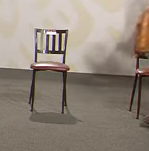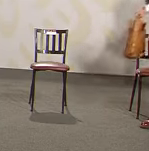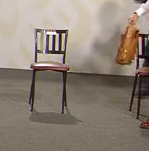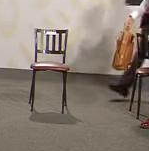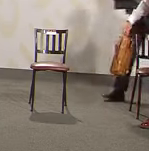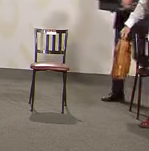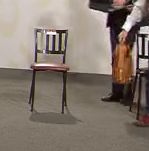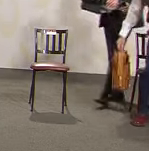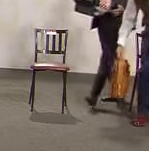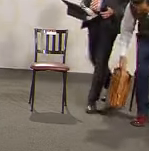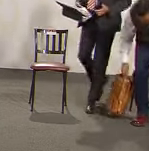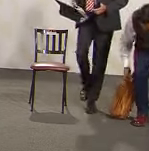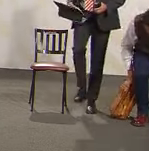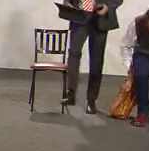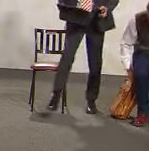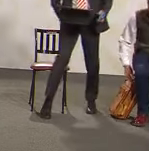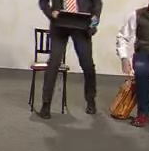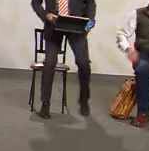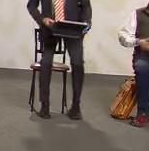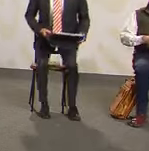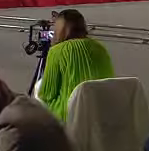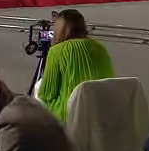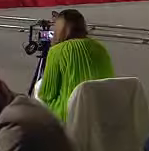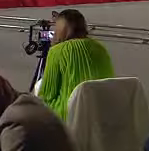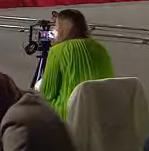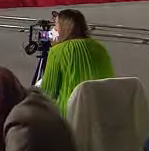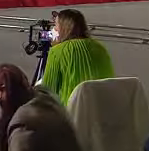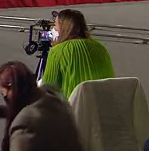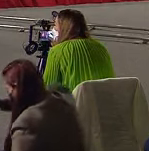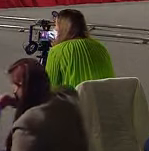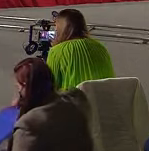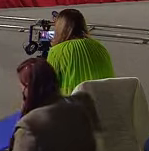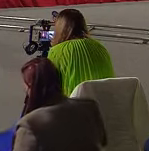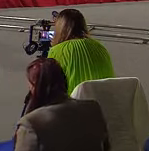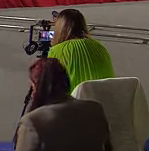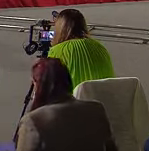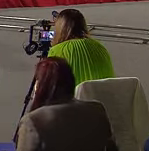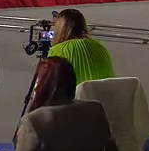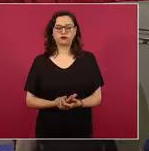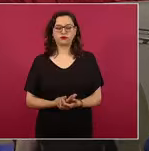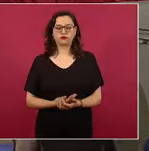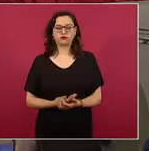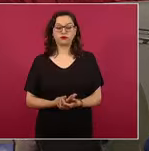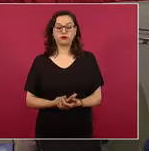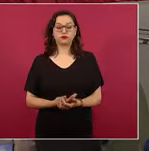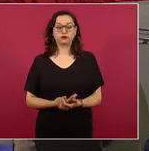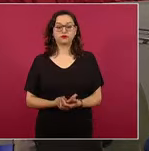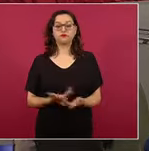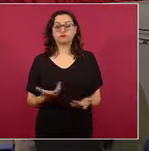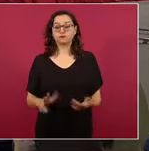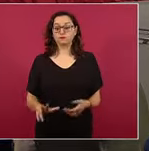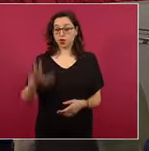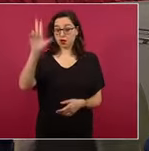Bueno, como todos los martes, vamos a informar sobre el pulso de la